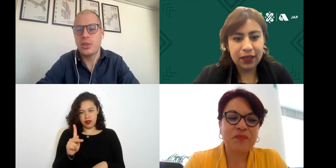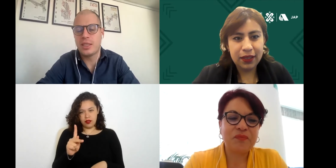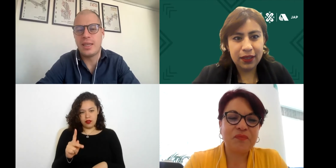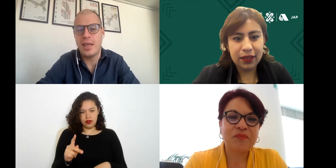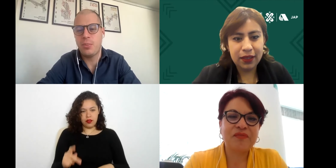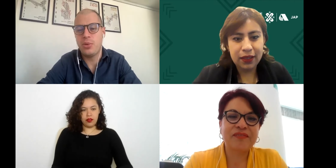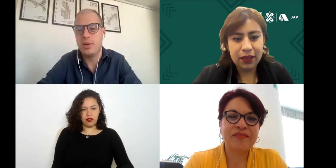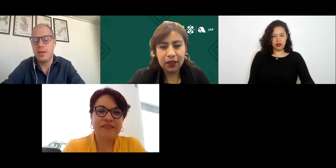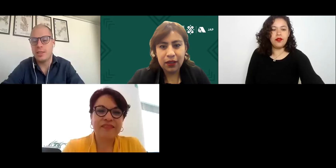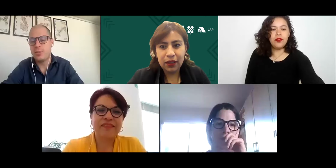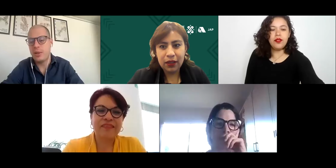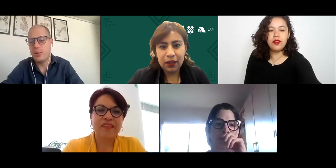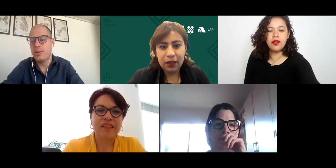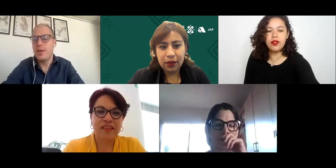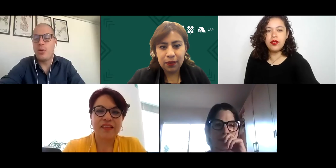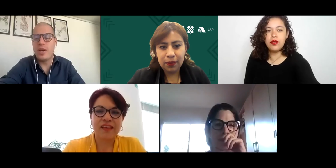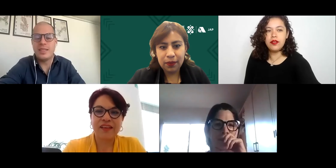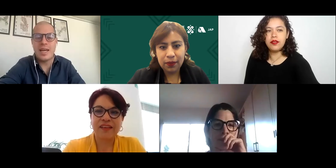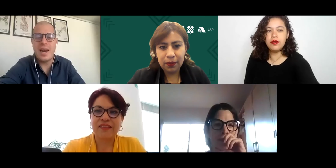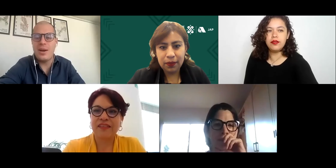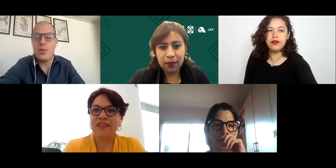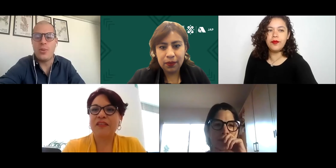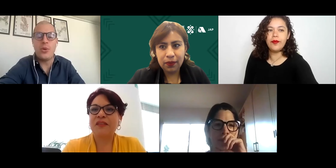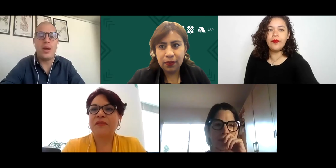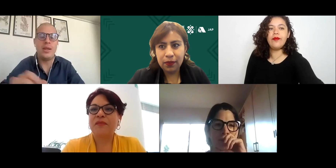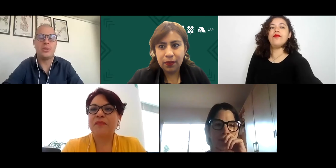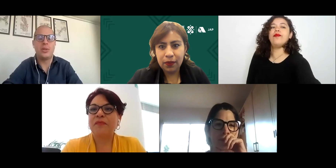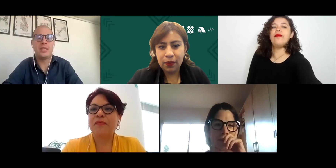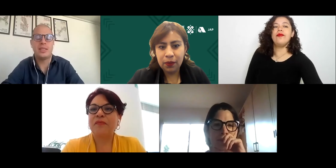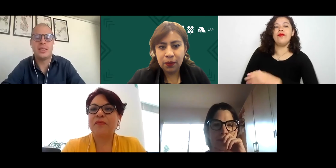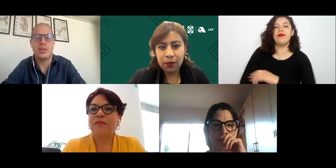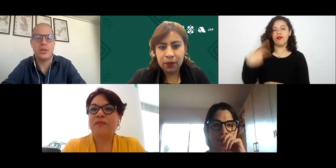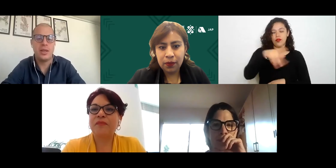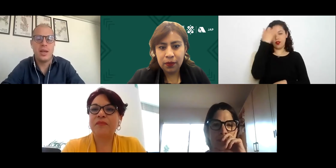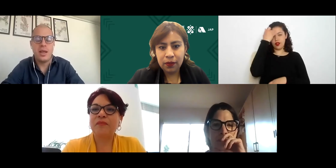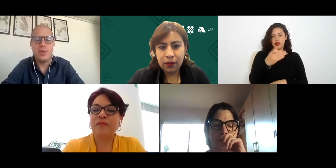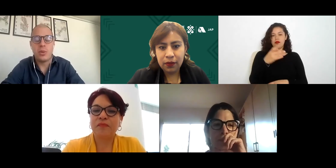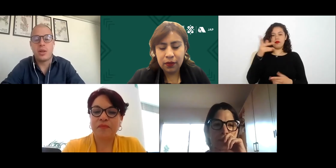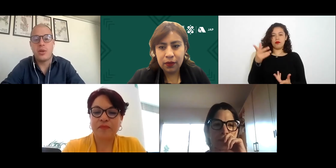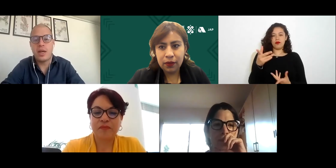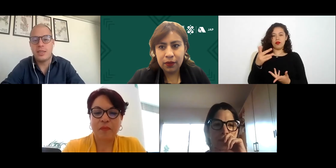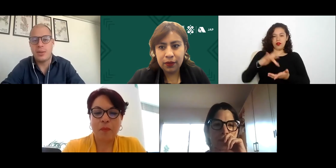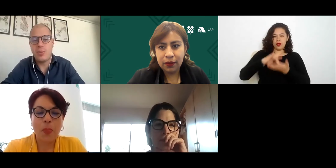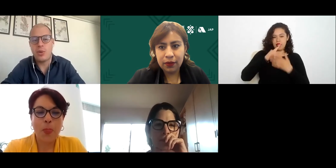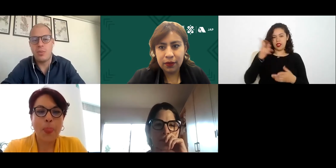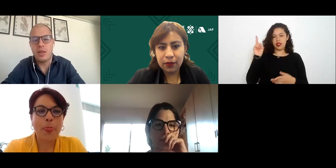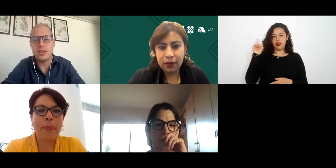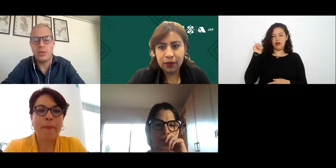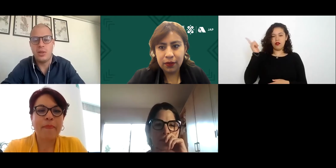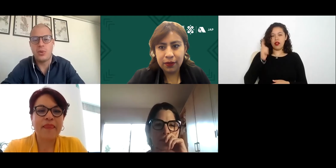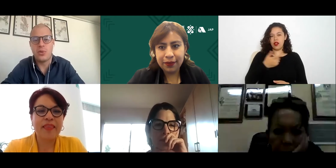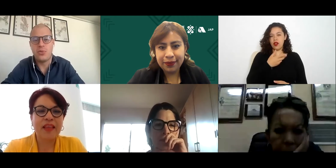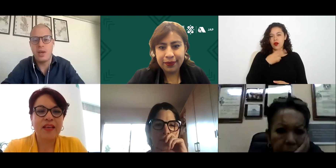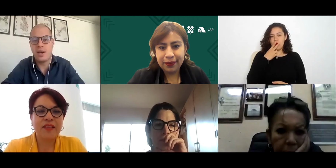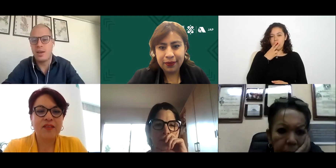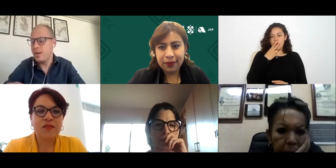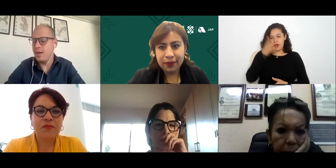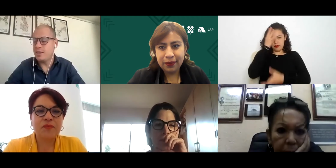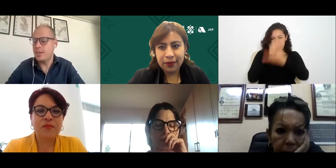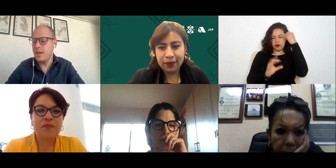valioso que es el tiempo. Espero poderles dejar algo muy valioso en esta sesión y sobre todo gracias también por la invitación y por